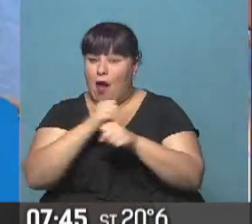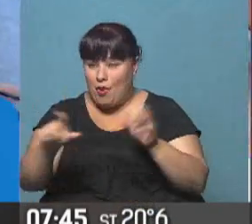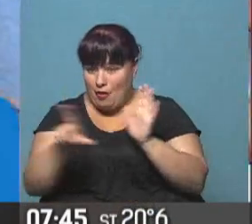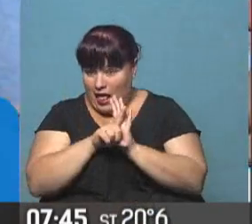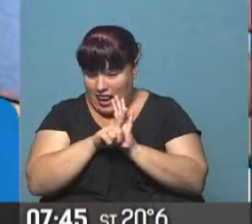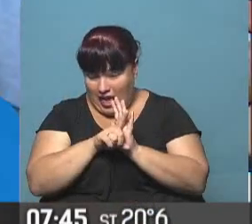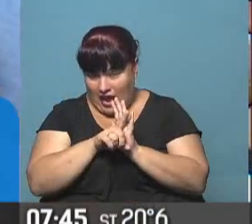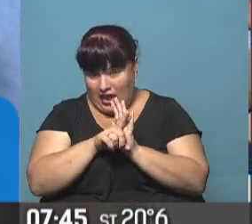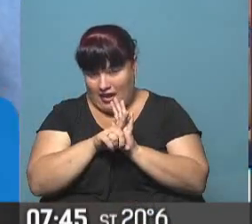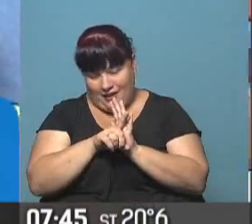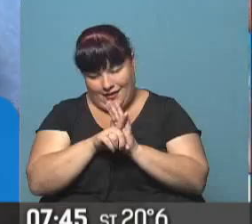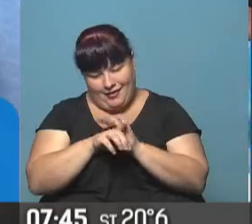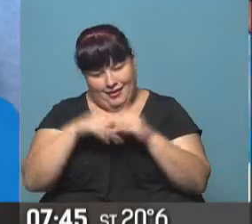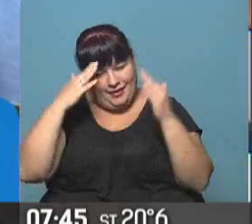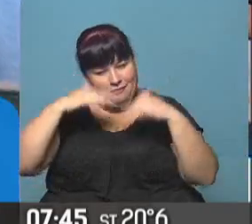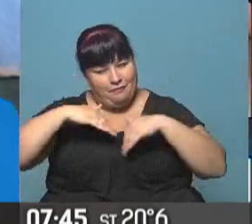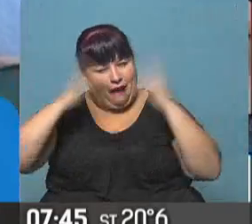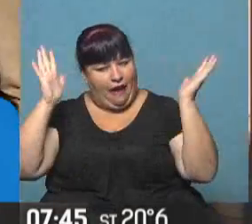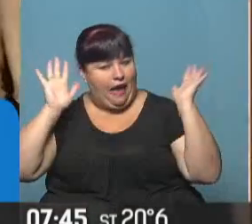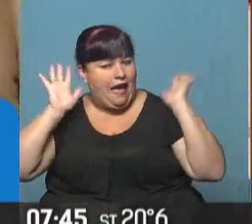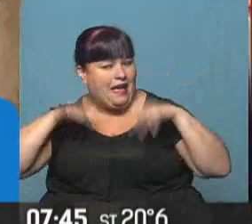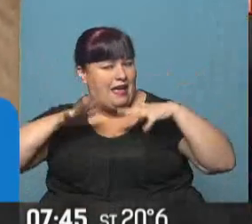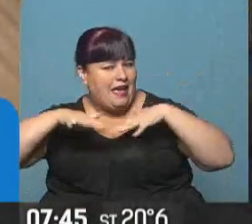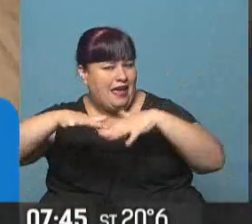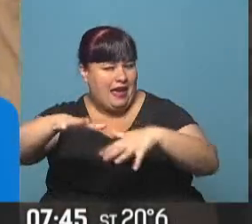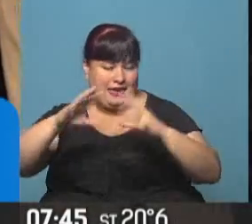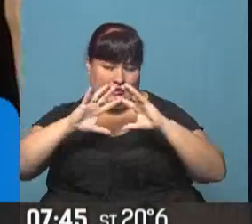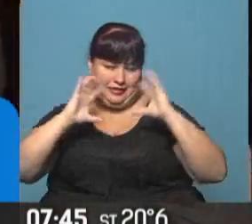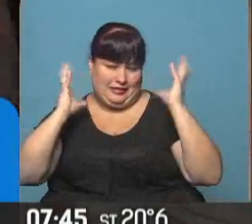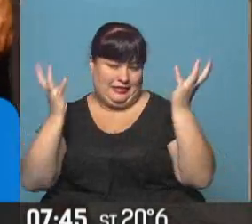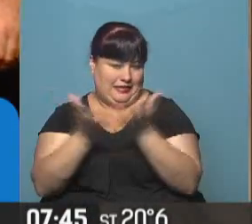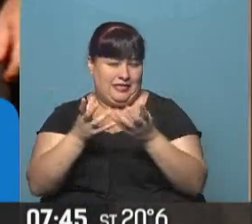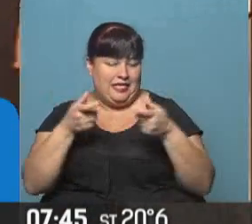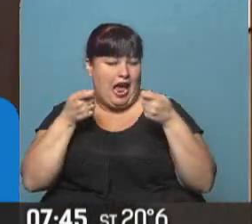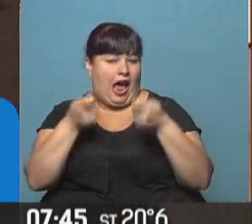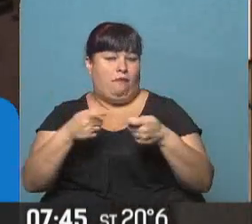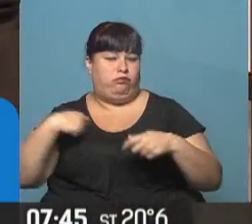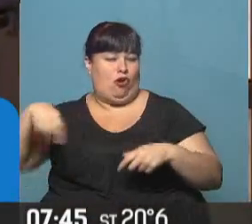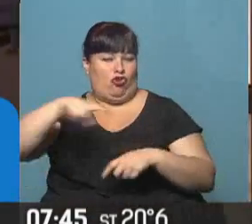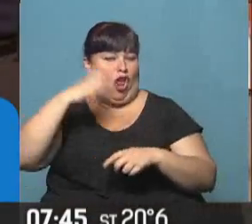leyes, va a ser masivo el rodeo, el abrazo